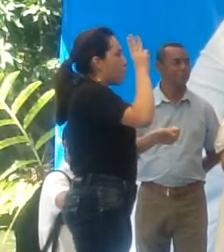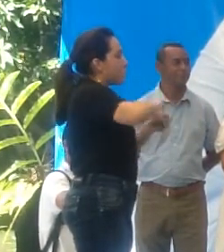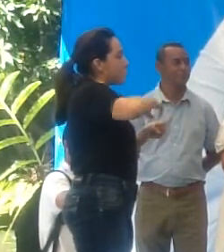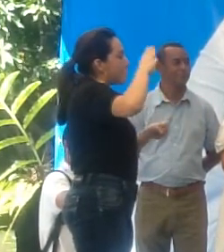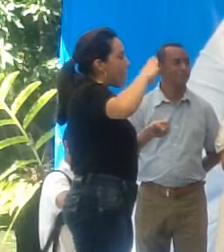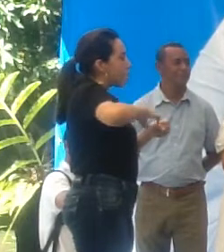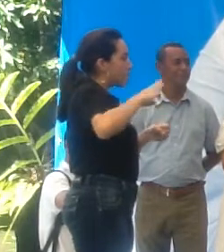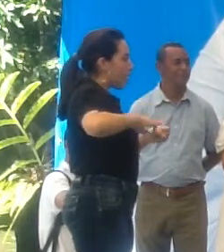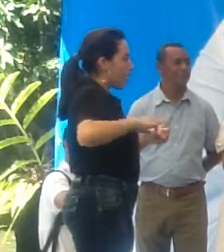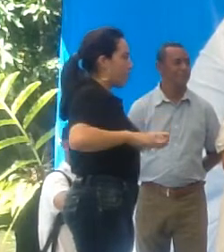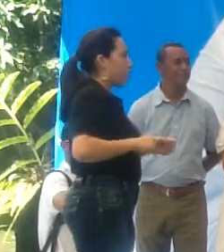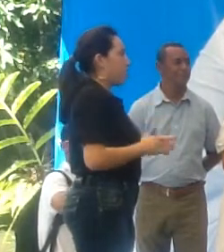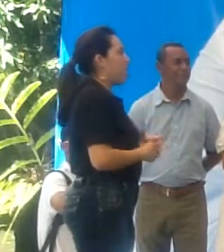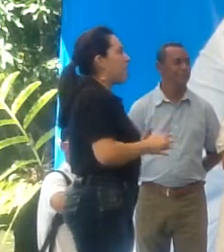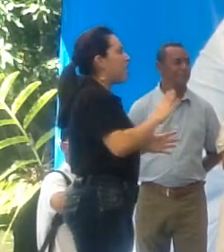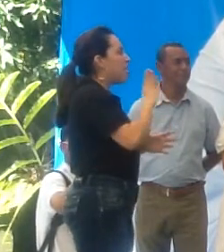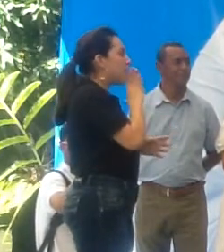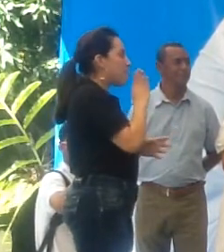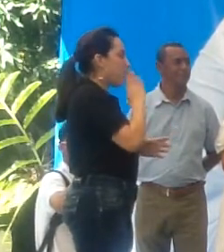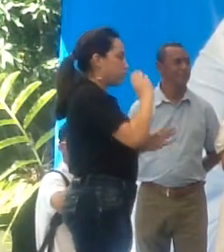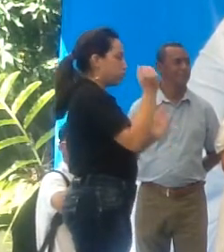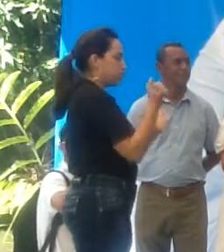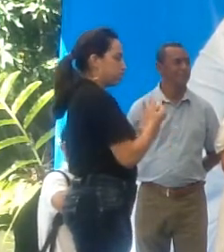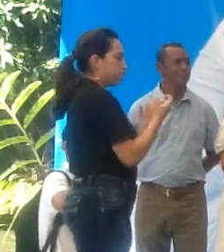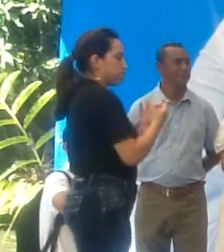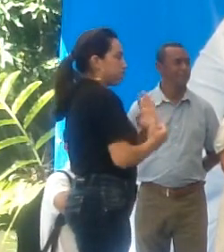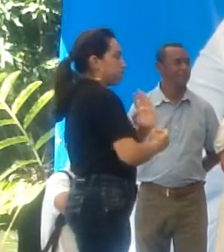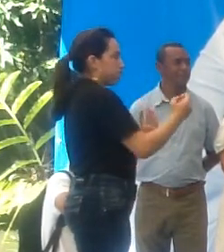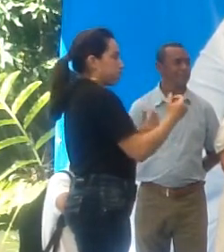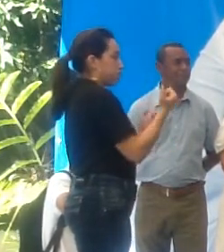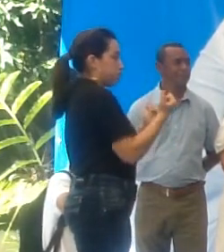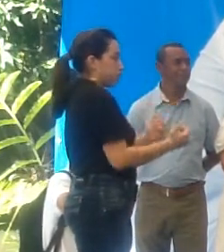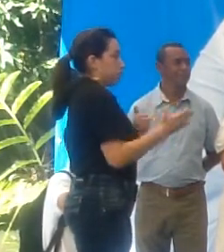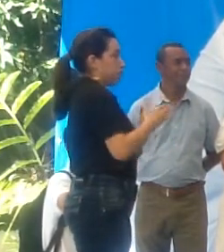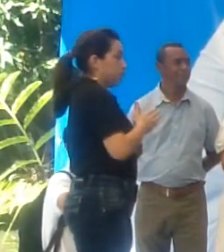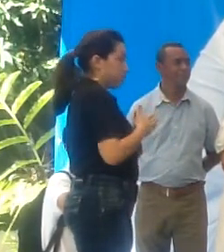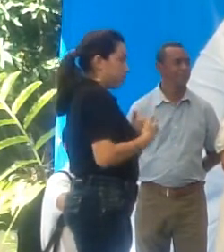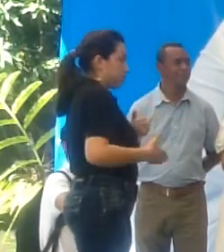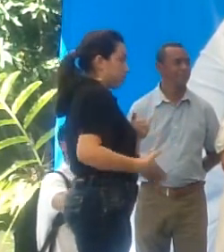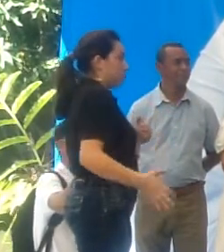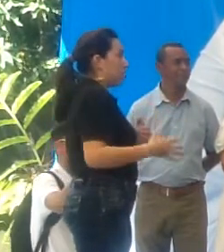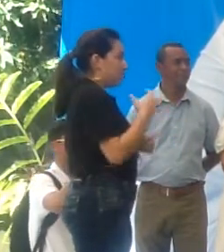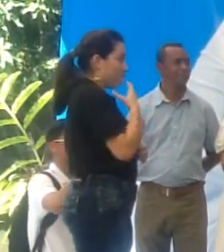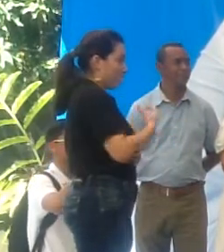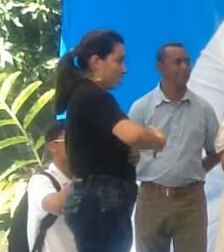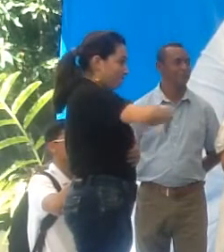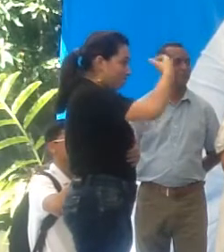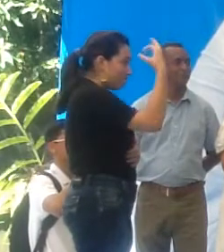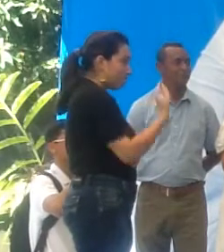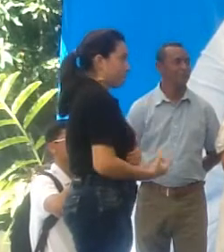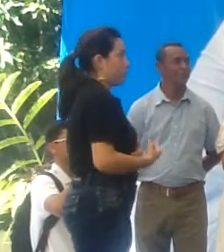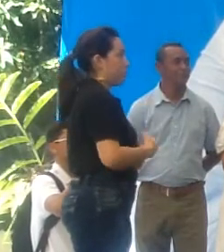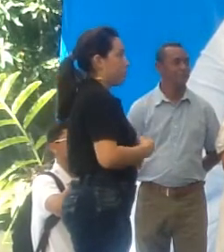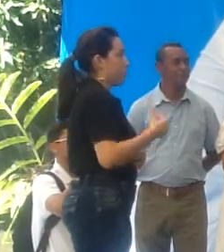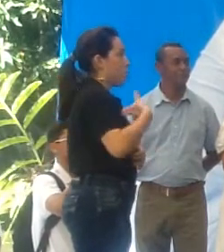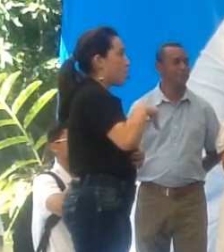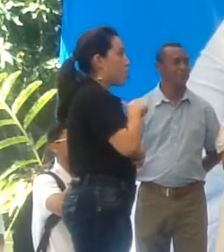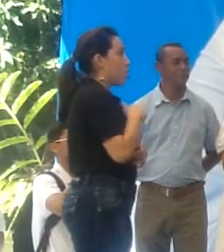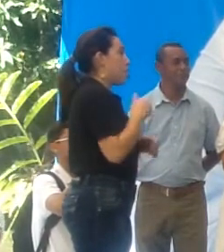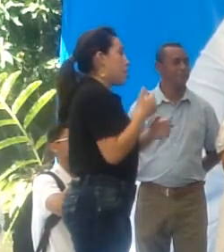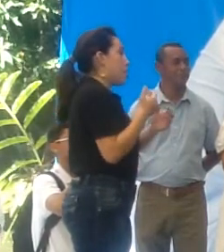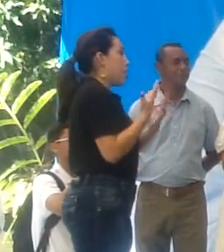magdalenense quien avale lo que será a partir de este momento y oficialmente nuestra